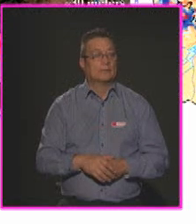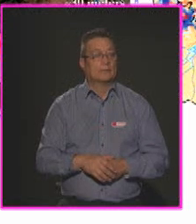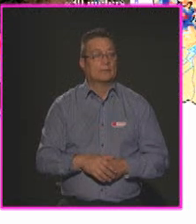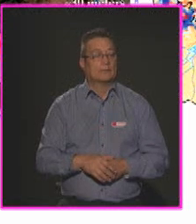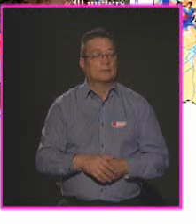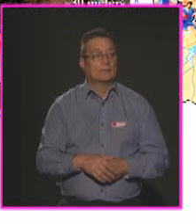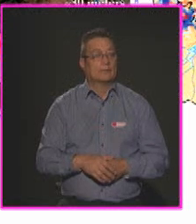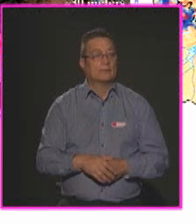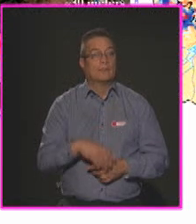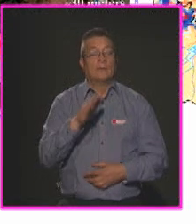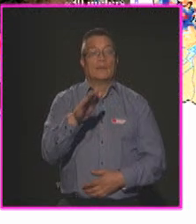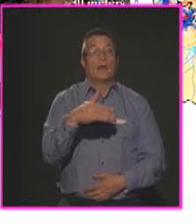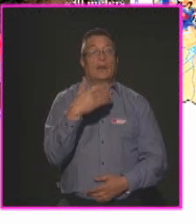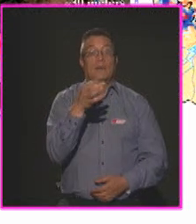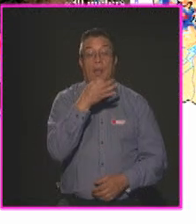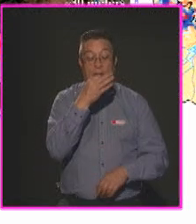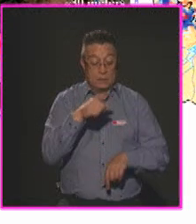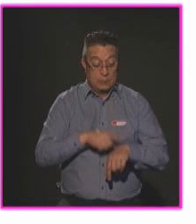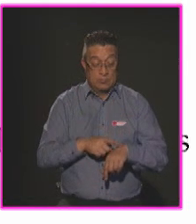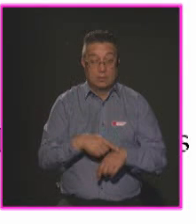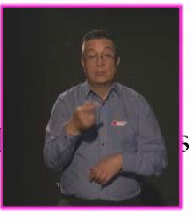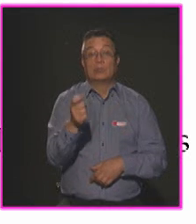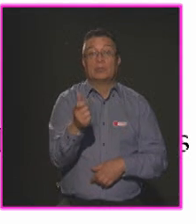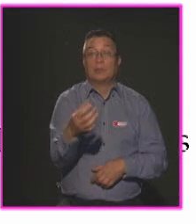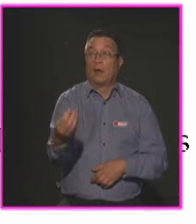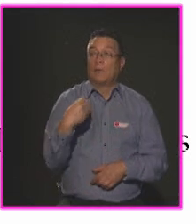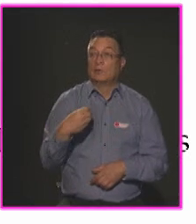Lo peor es que después te dicen que se te acaba el tiempo, ¿por cierto?